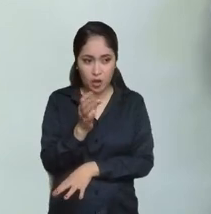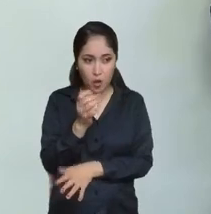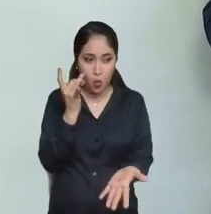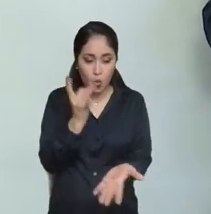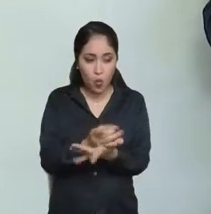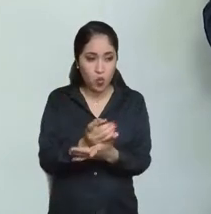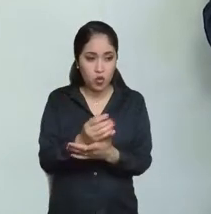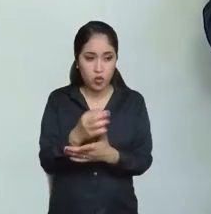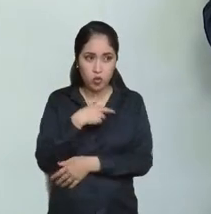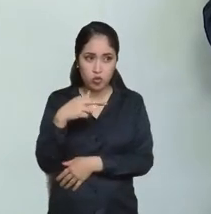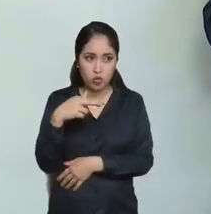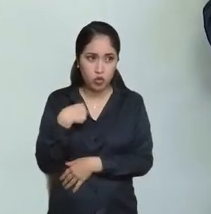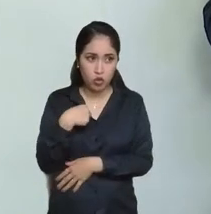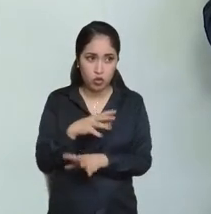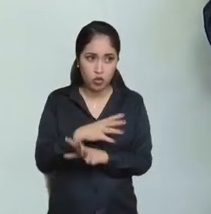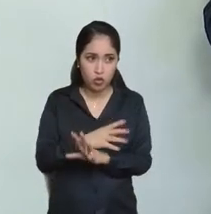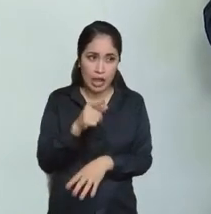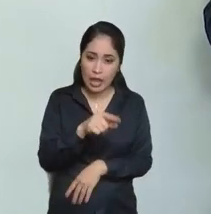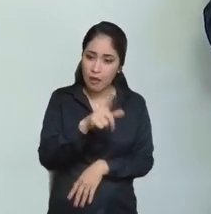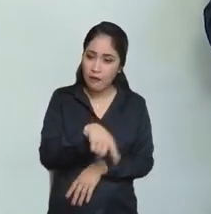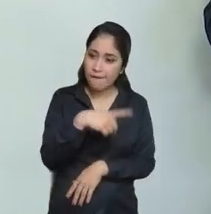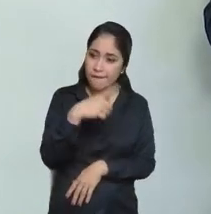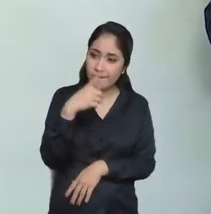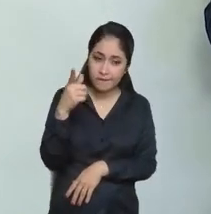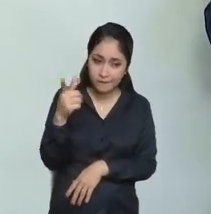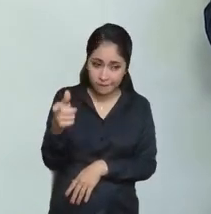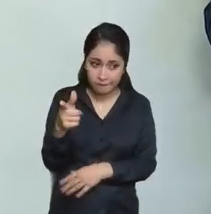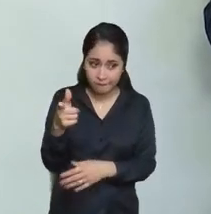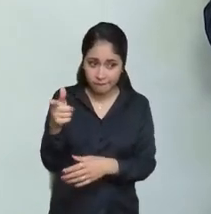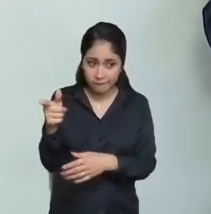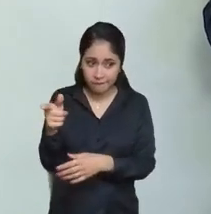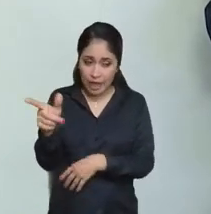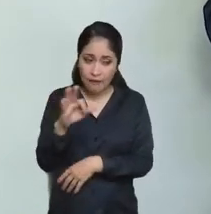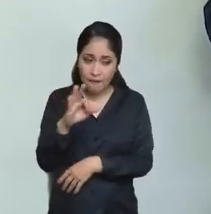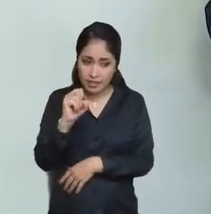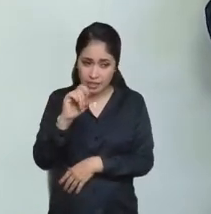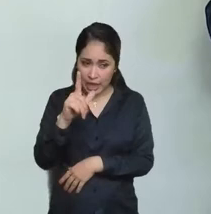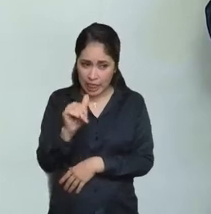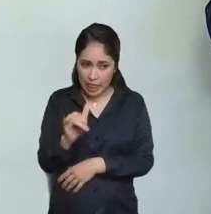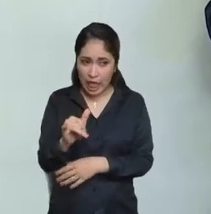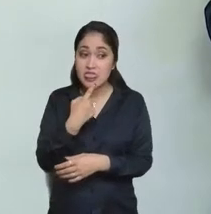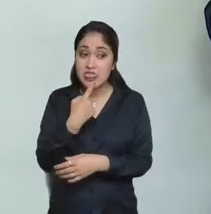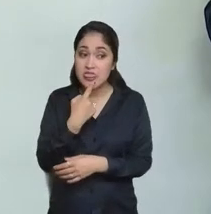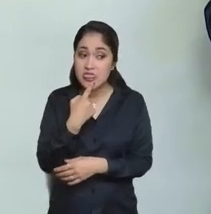hecho denuncia. Y no oídas.